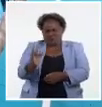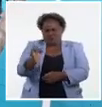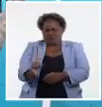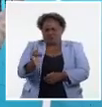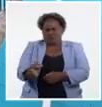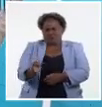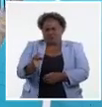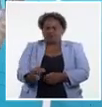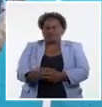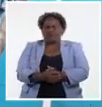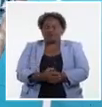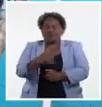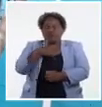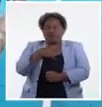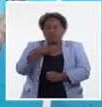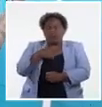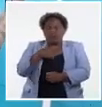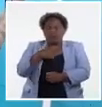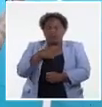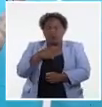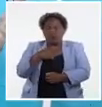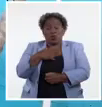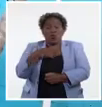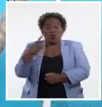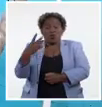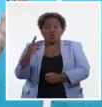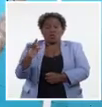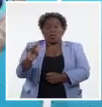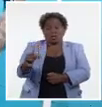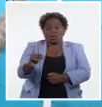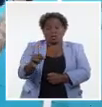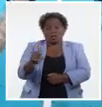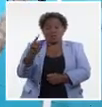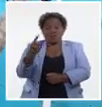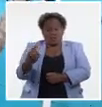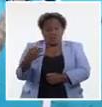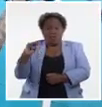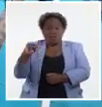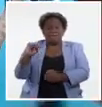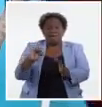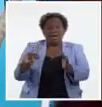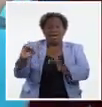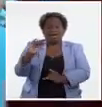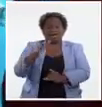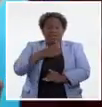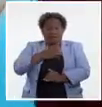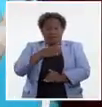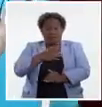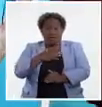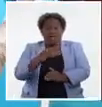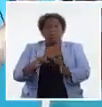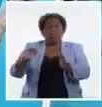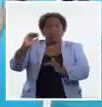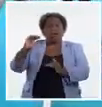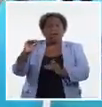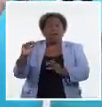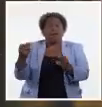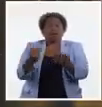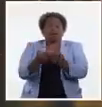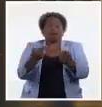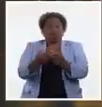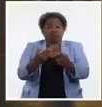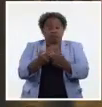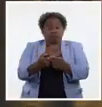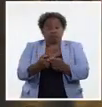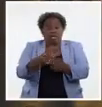nosotros. Yo tuve dos suertes con la maestría, una de haberla cursado para la maestría, para la alta competición, con el claustro de profesores que nos tocó, y